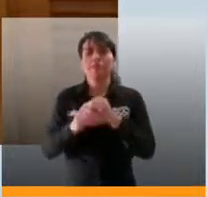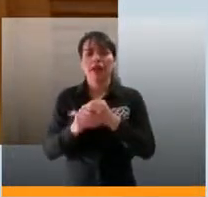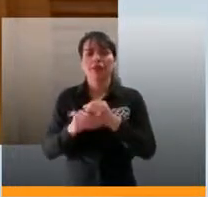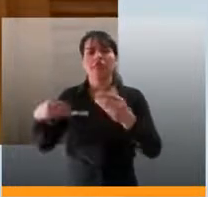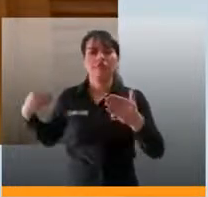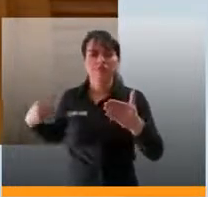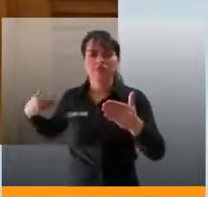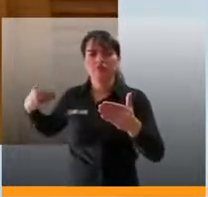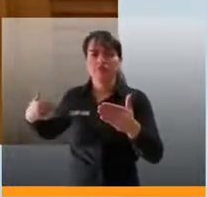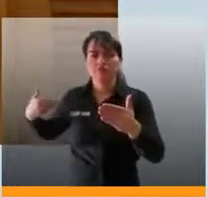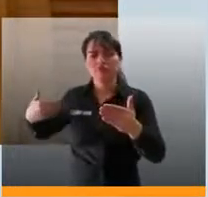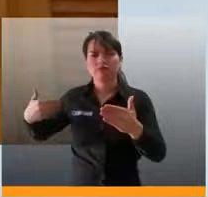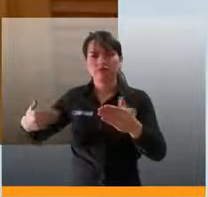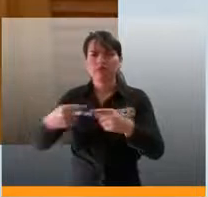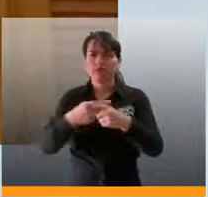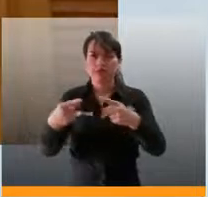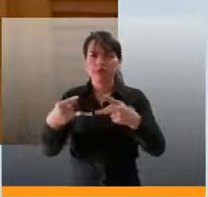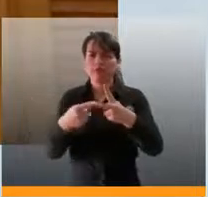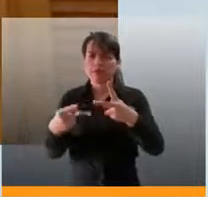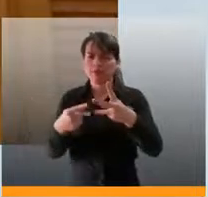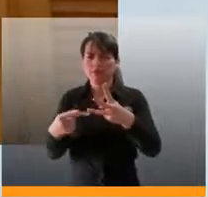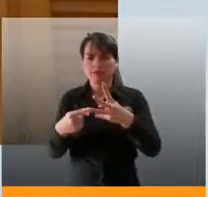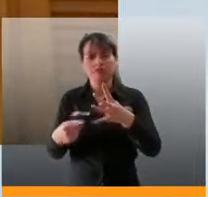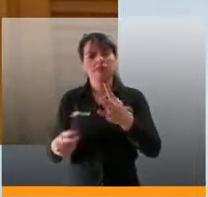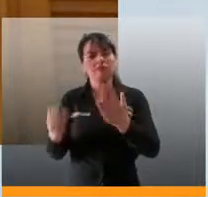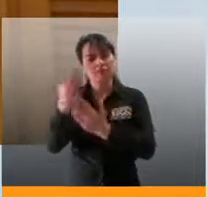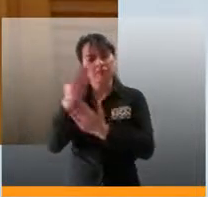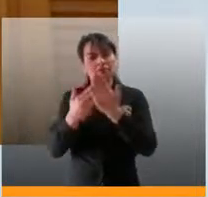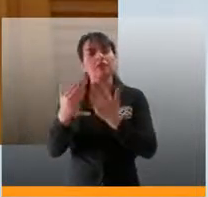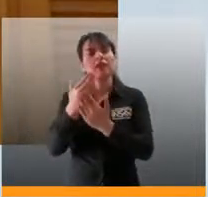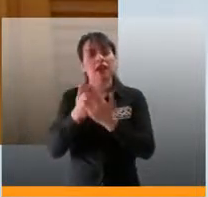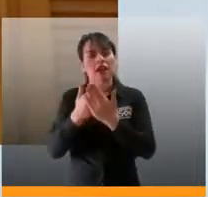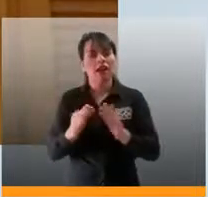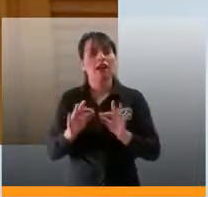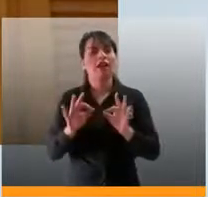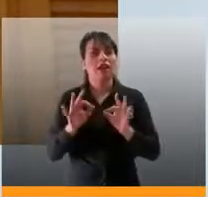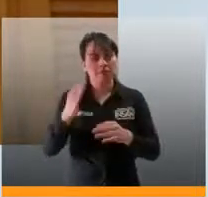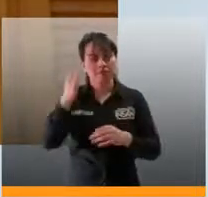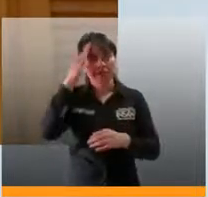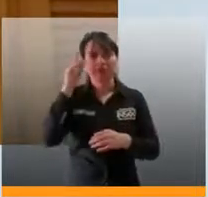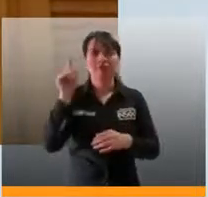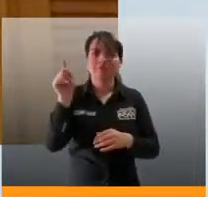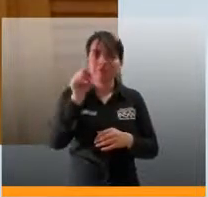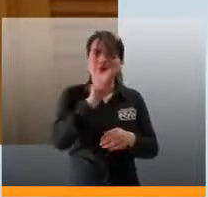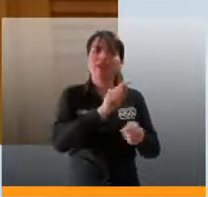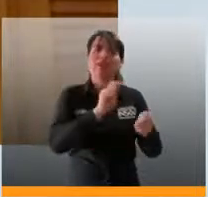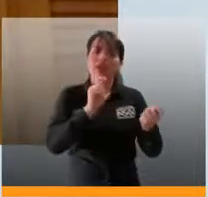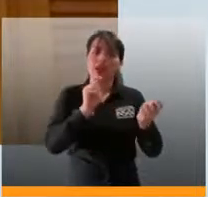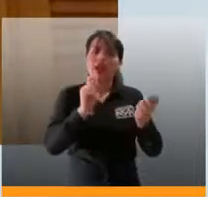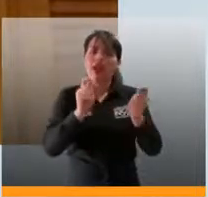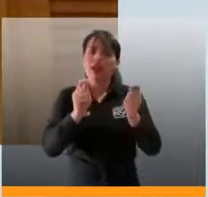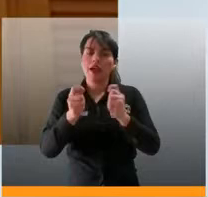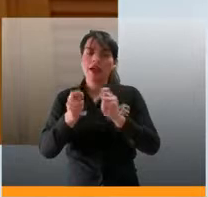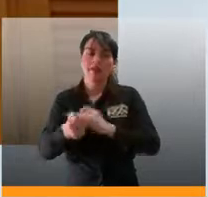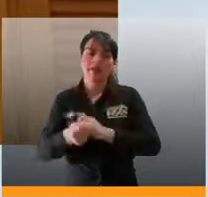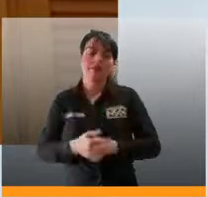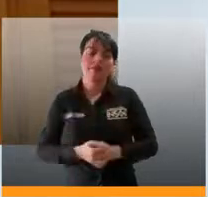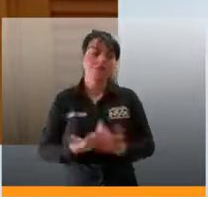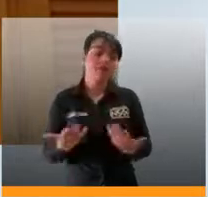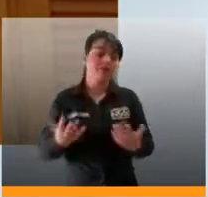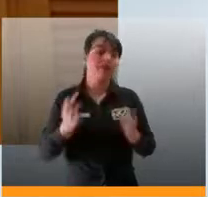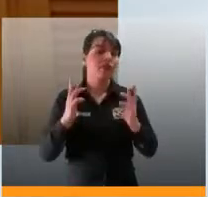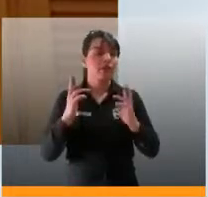de las semanas se fue iterando y se fue probando en algunos cambios. Probablemente haber hecho un